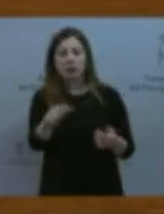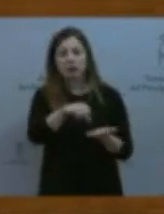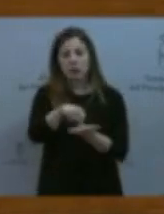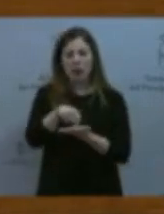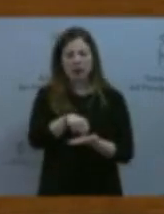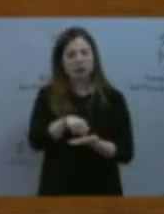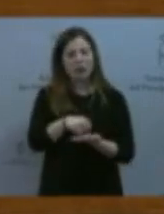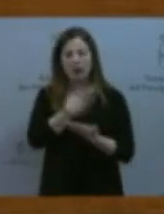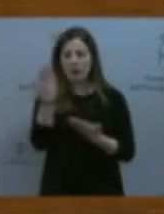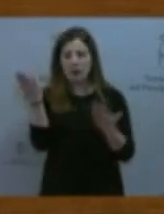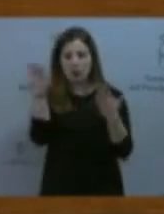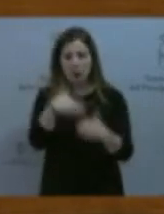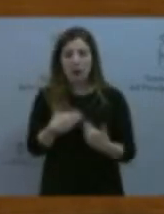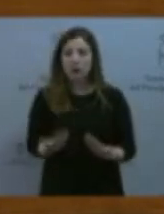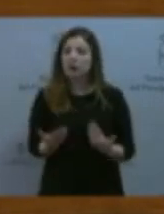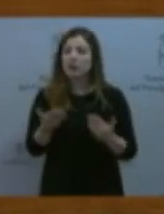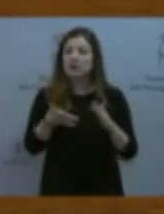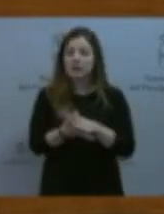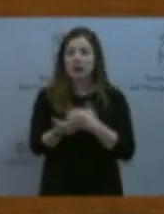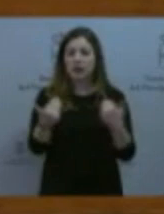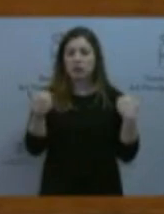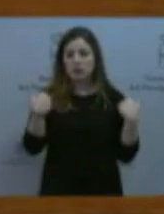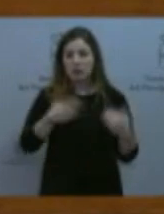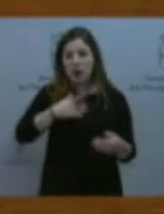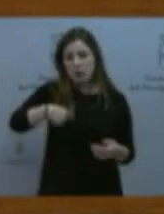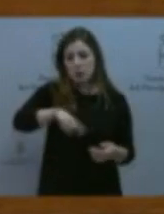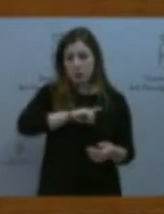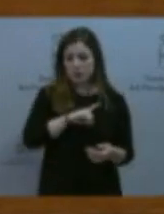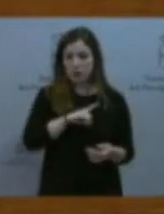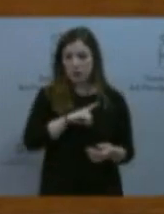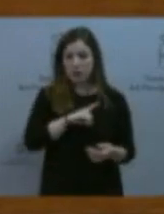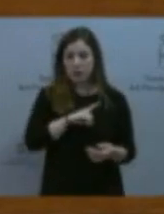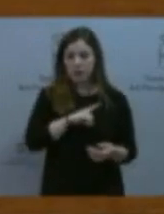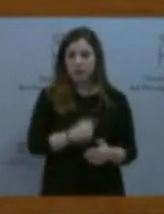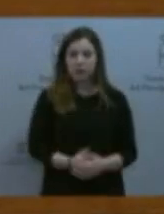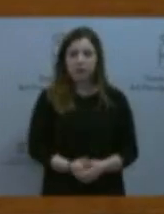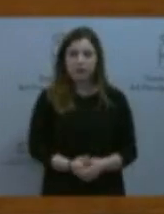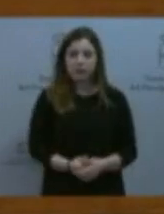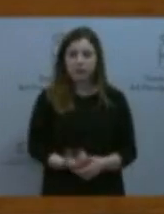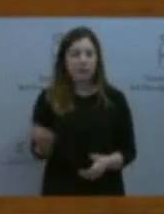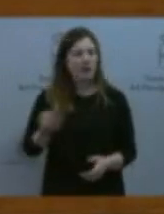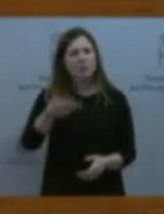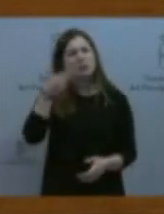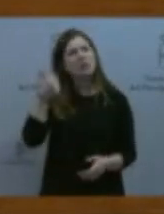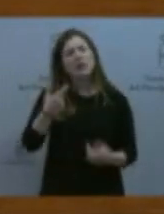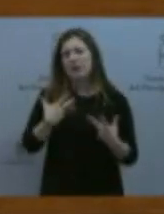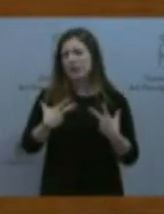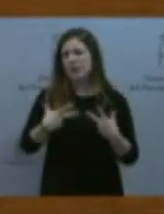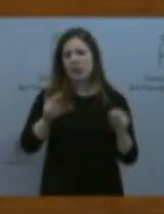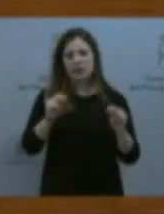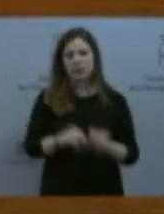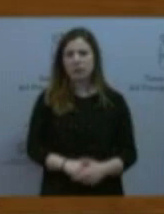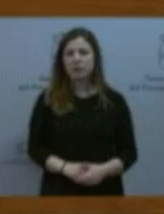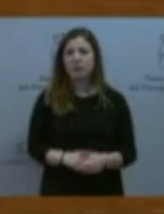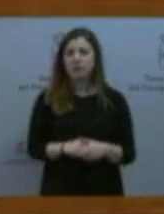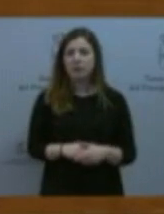de responsabilidad desprendernos de los privilegios que acompañan a nuestros cargos. Y este es uno de los muchos pasos que debemos